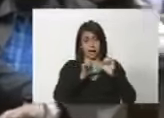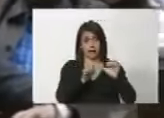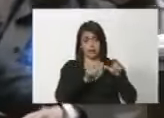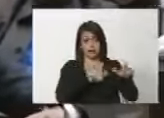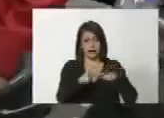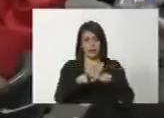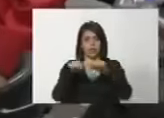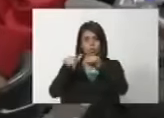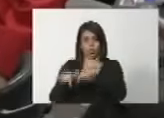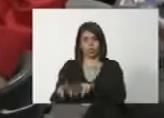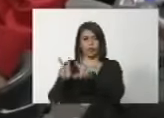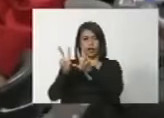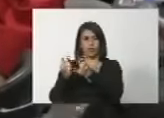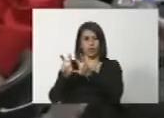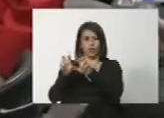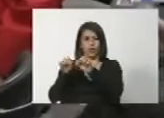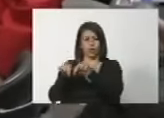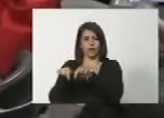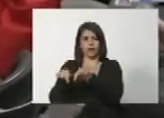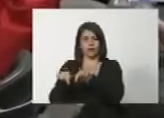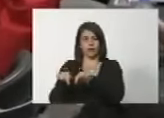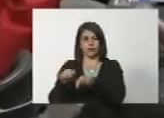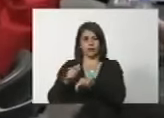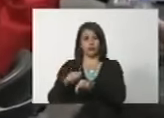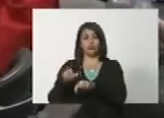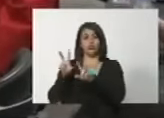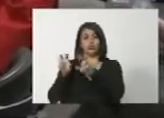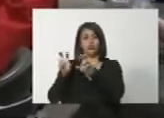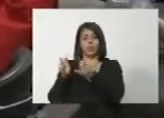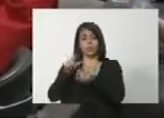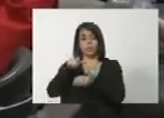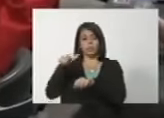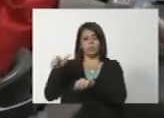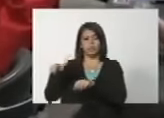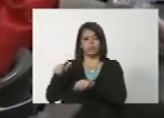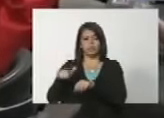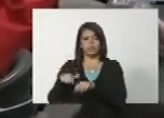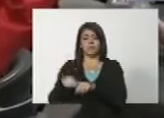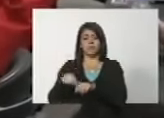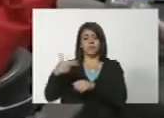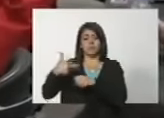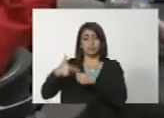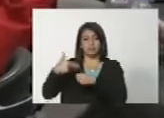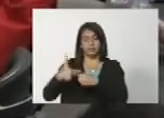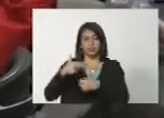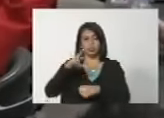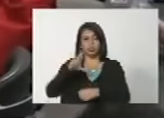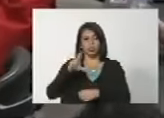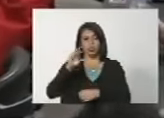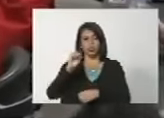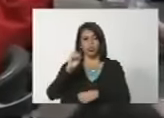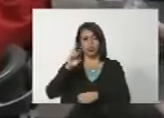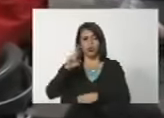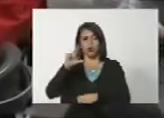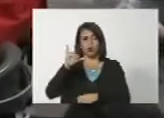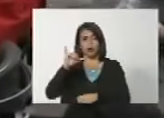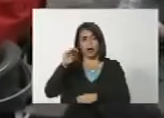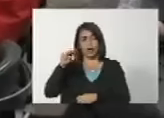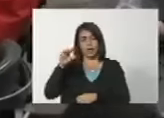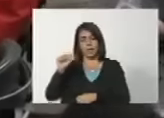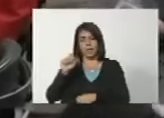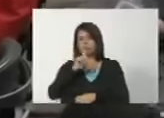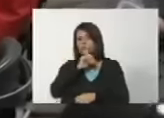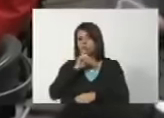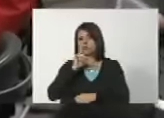otra recientemente constituida por nuevos socios. Socios de PetroRoraima, como se